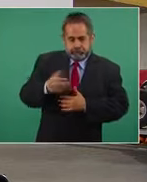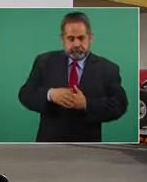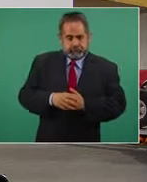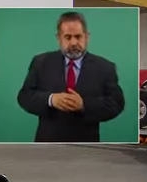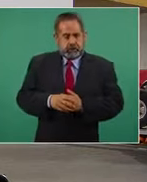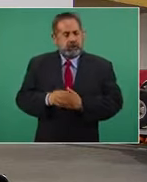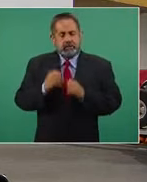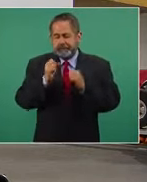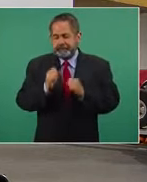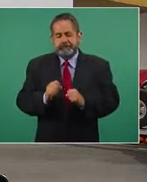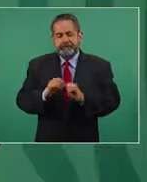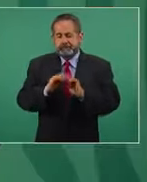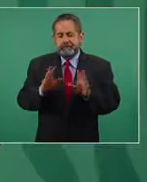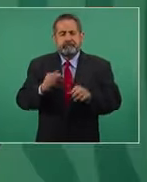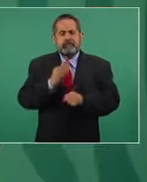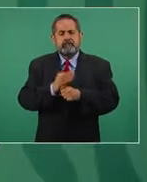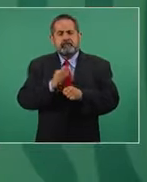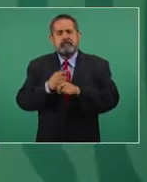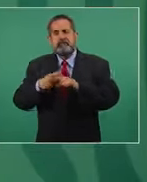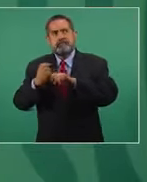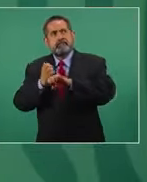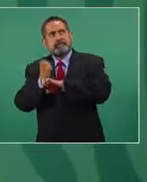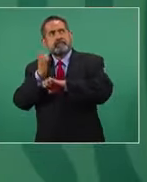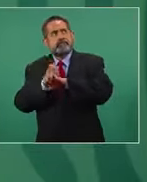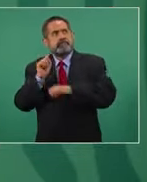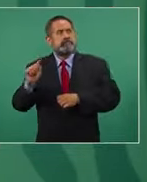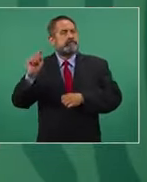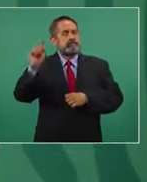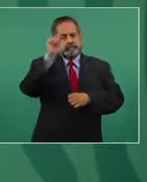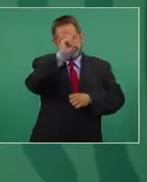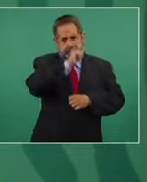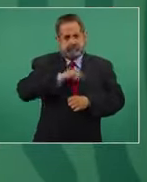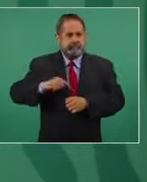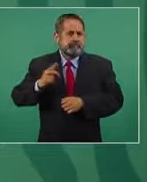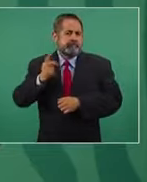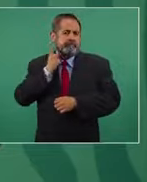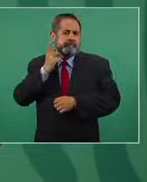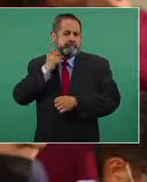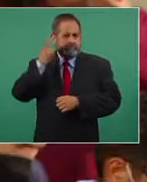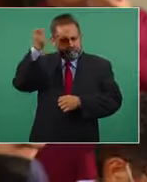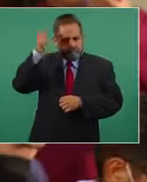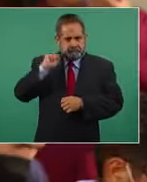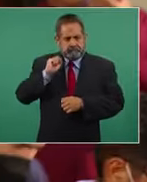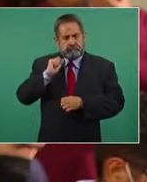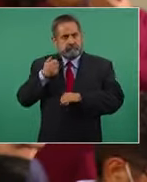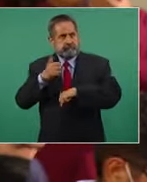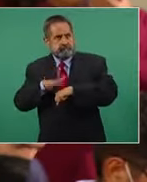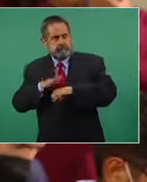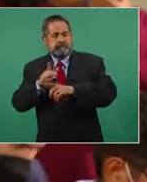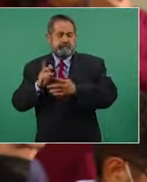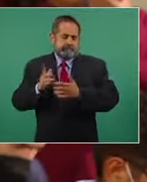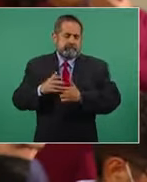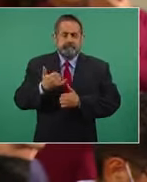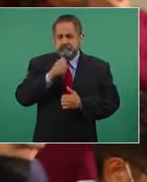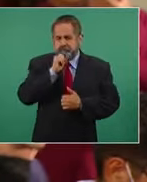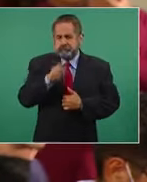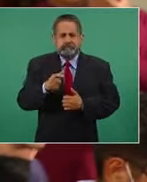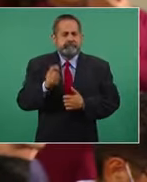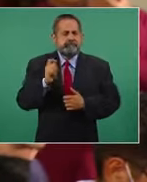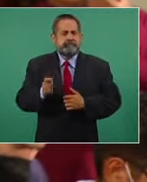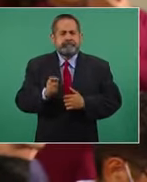seguramente lo van a tomar en cuenta los legisladores de Sinaloa, y lo que hace